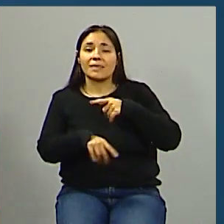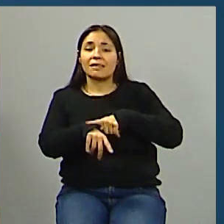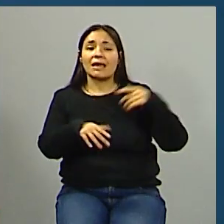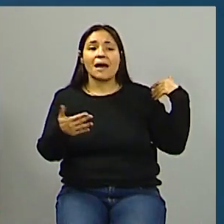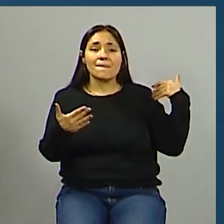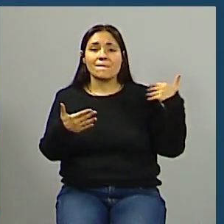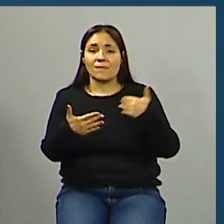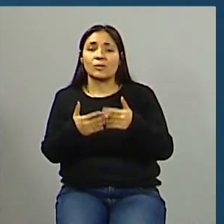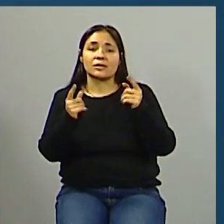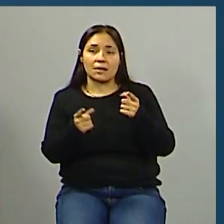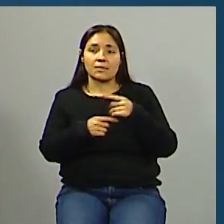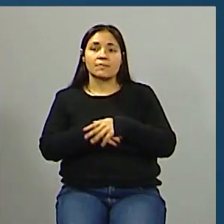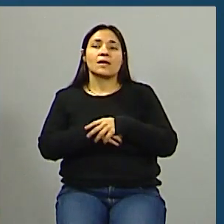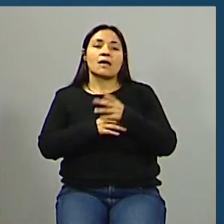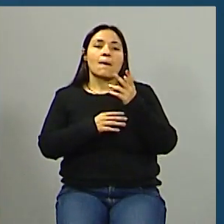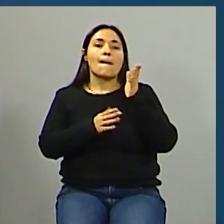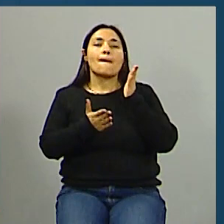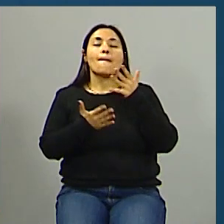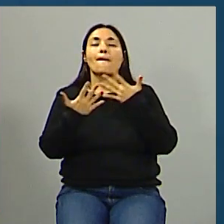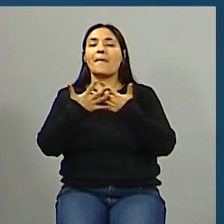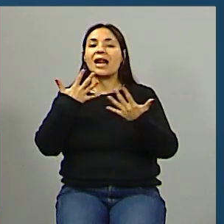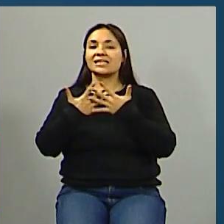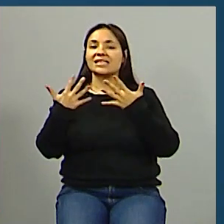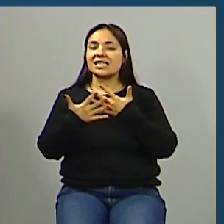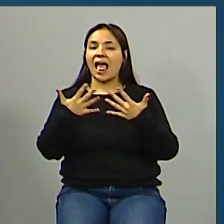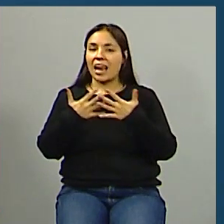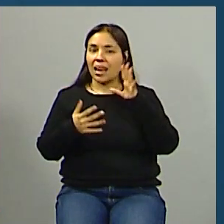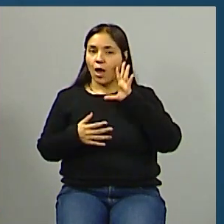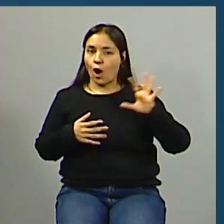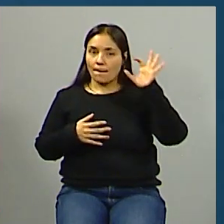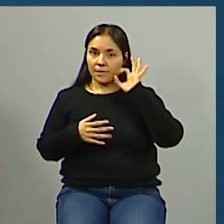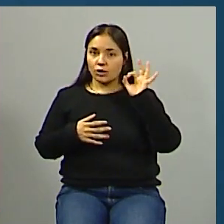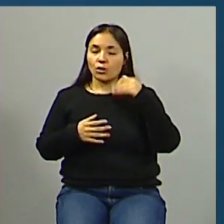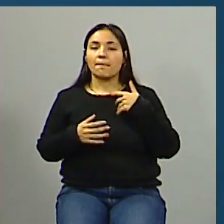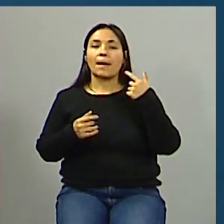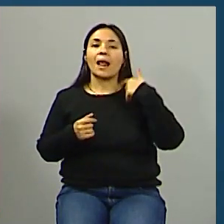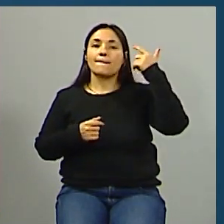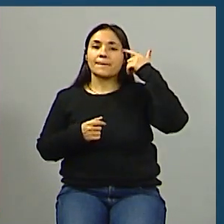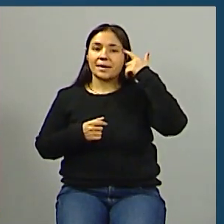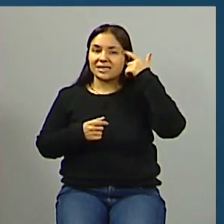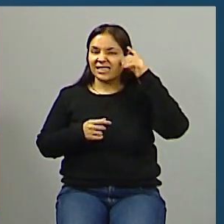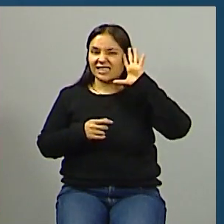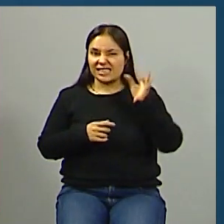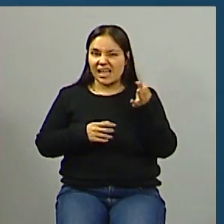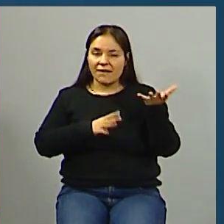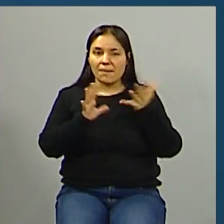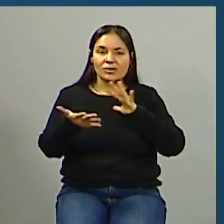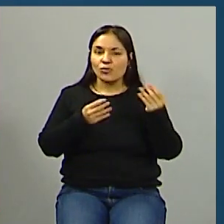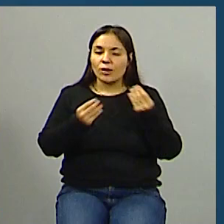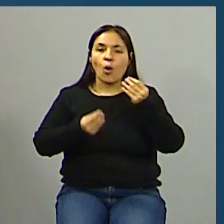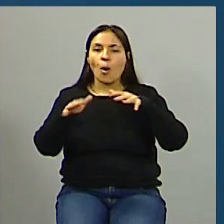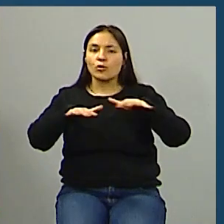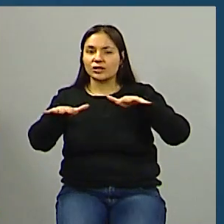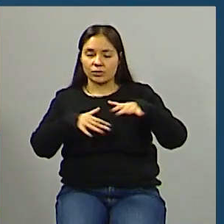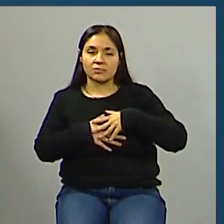digo, y de una visión muy parcial, ¿no es cierto?, que es tomar una referencia como para tener un norte de la conversación. Si nosotros en los